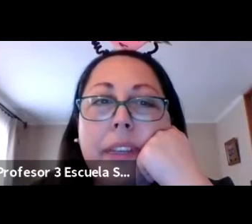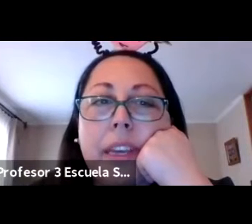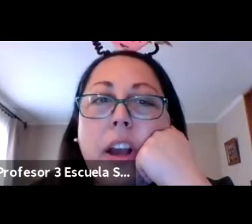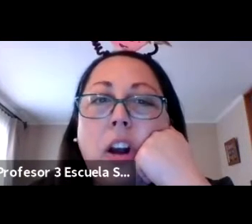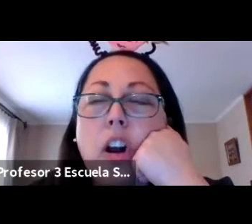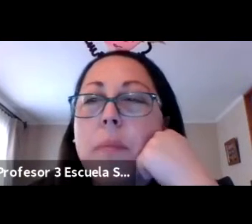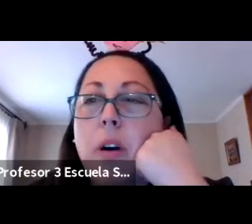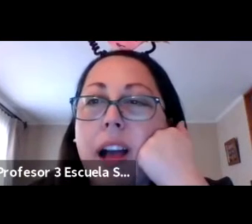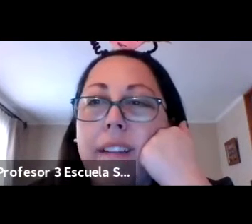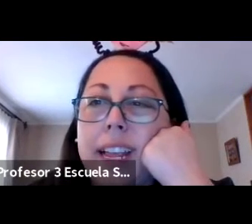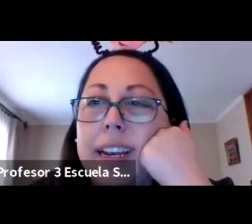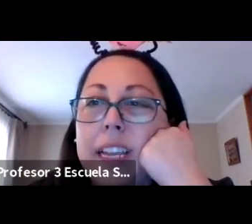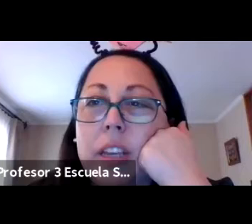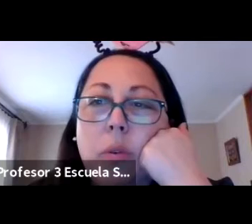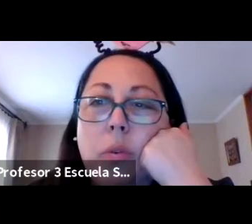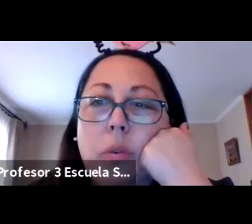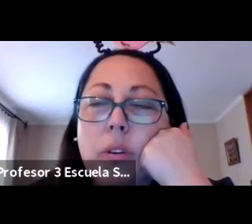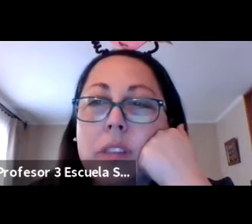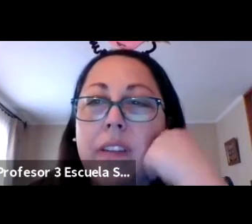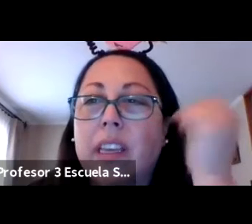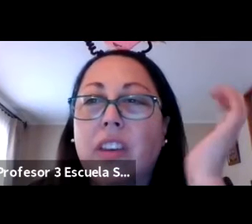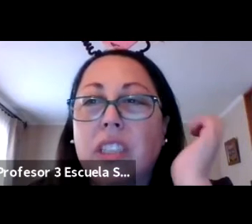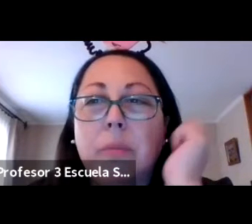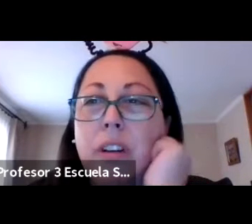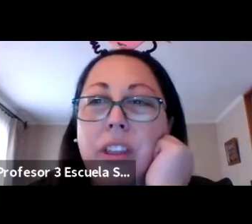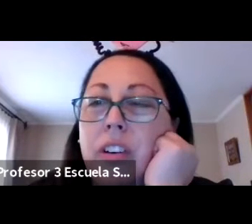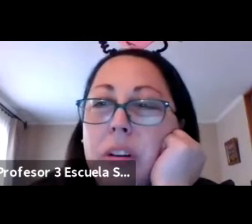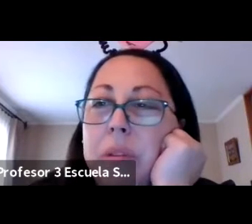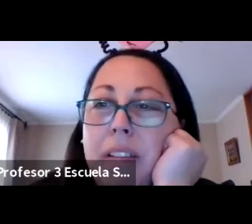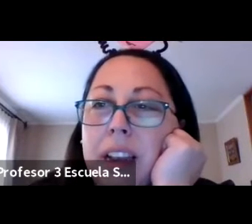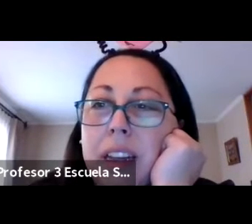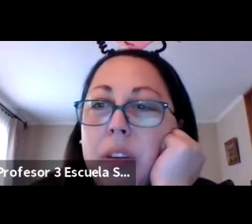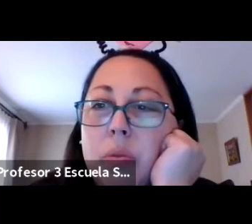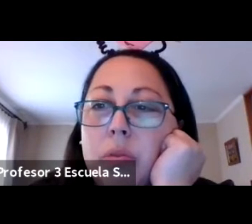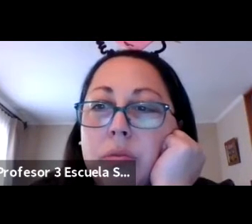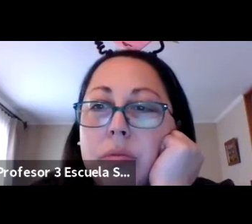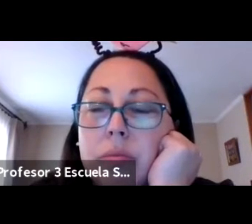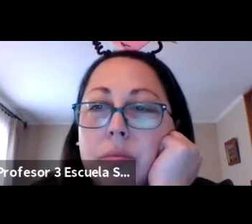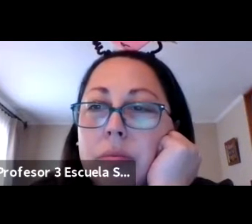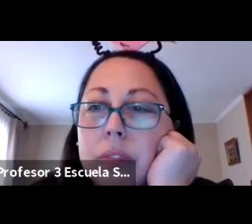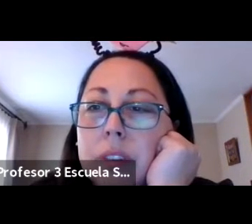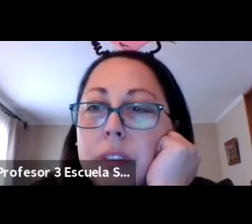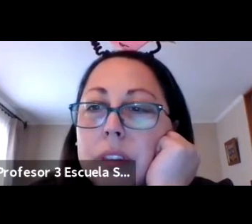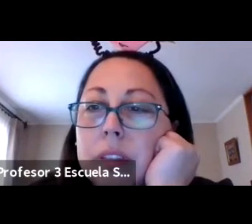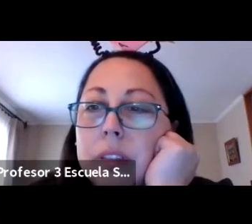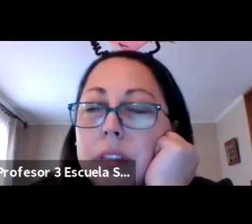mírame. ¿Cómo habla el rey U? ¿Sabes que yo se me olvidó cómo habla el rey U?